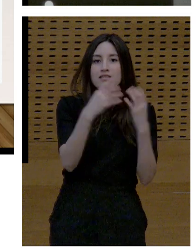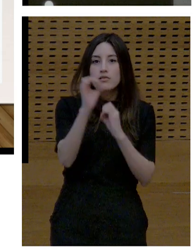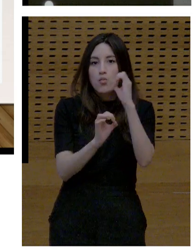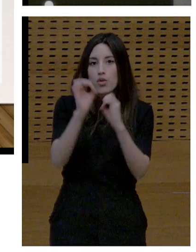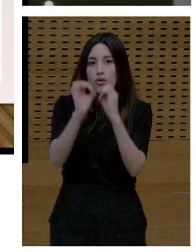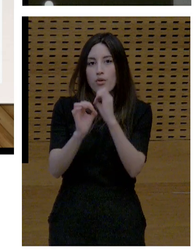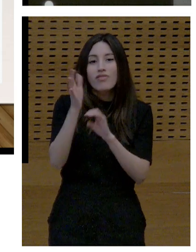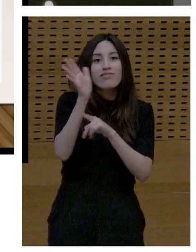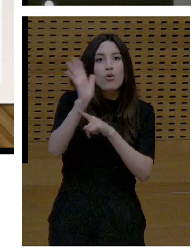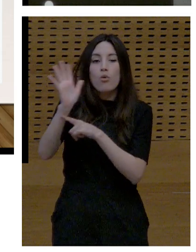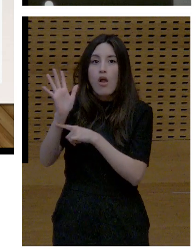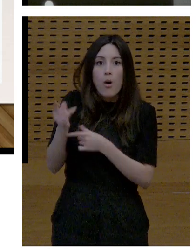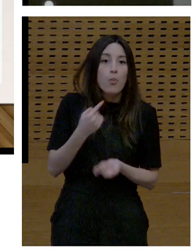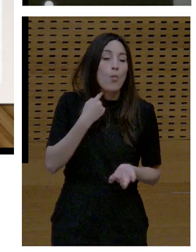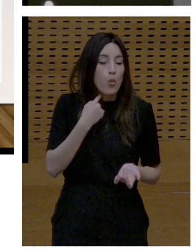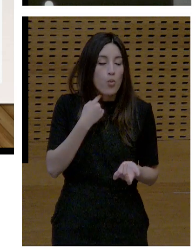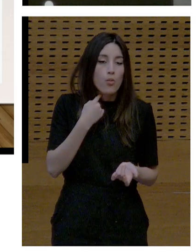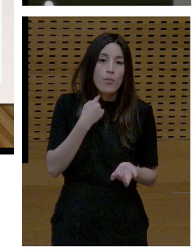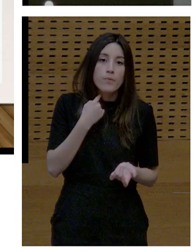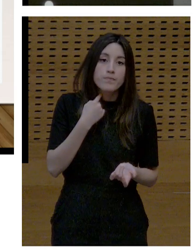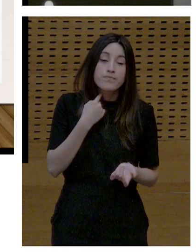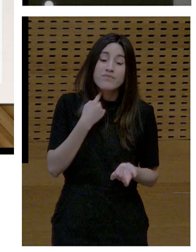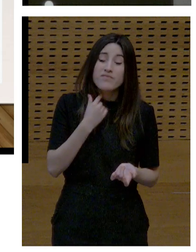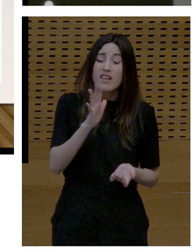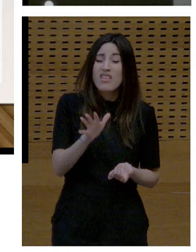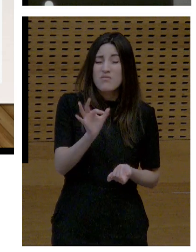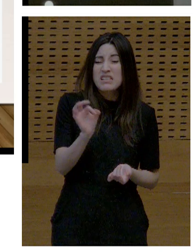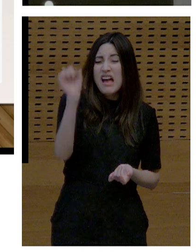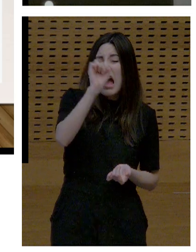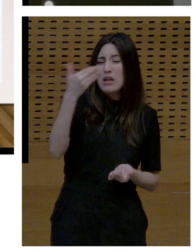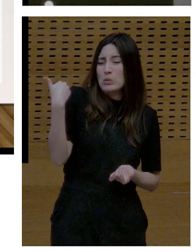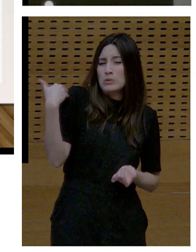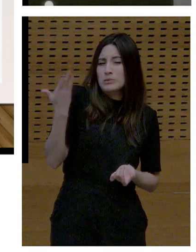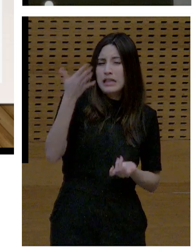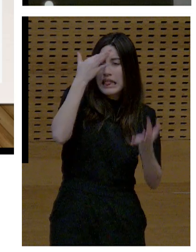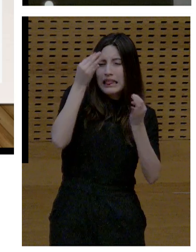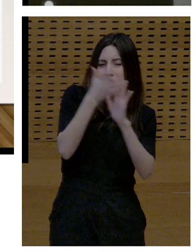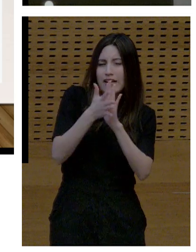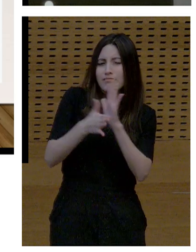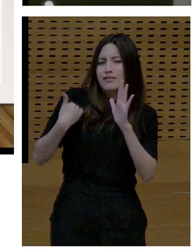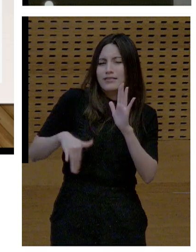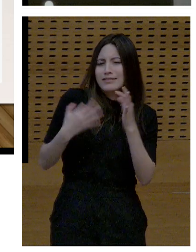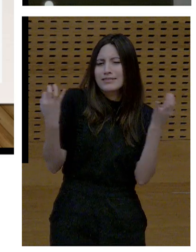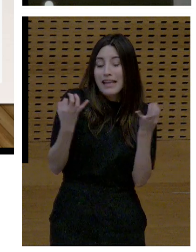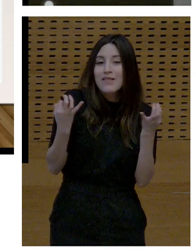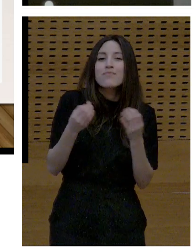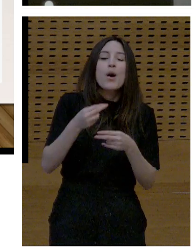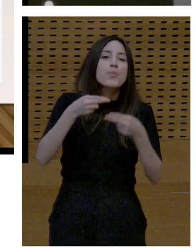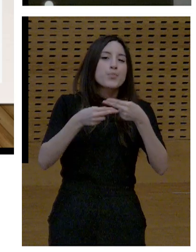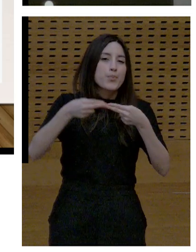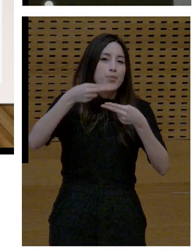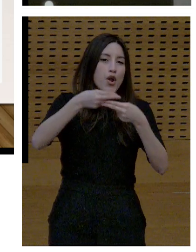Y hay una cosa que en los últimos años ya se ha descrito, que es esta proteína, que es la